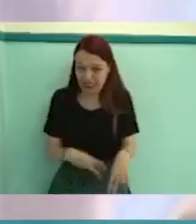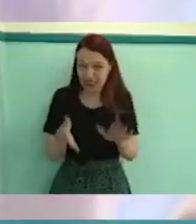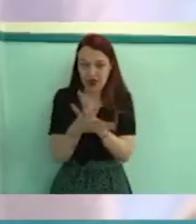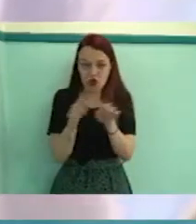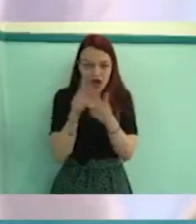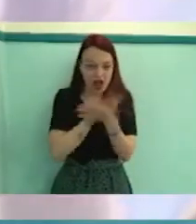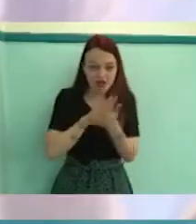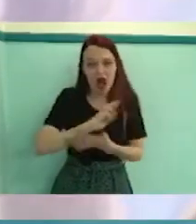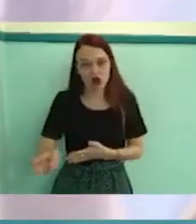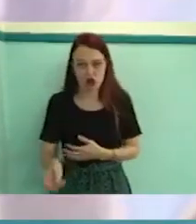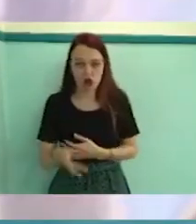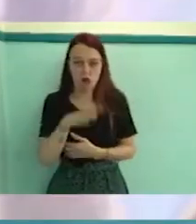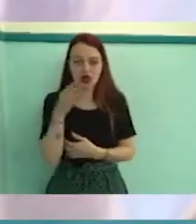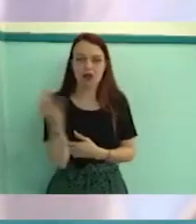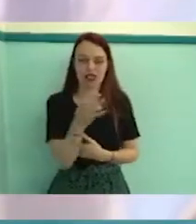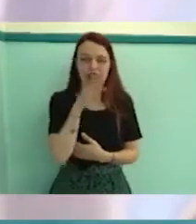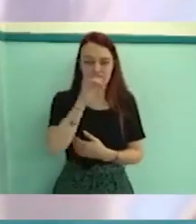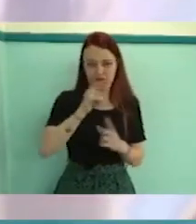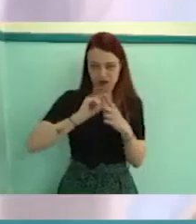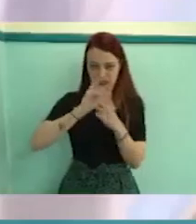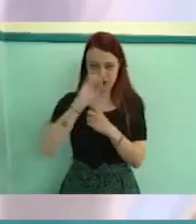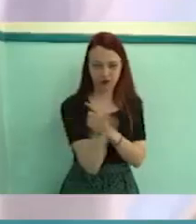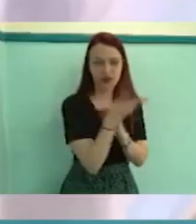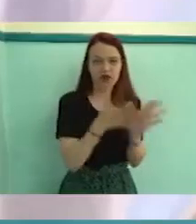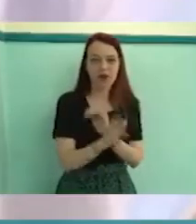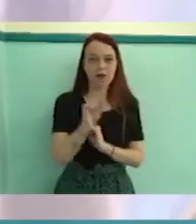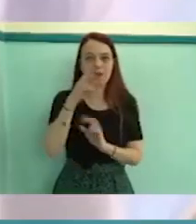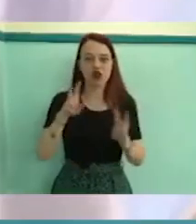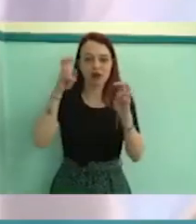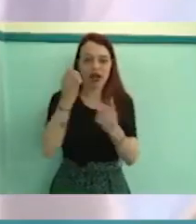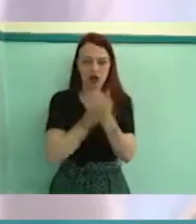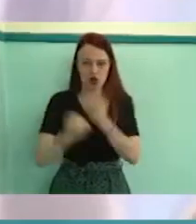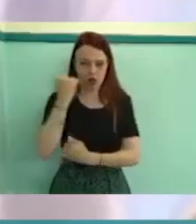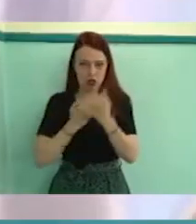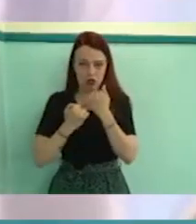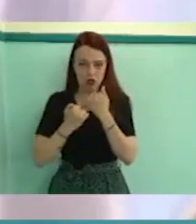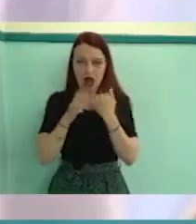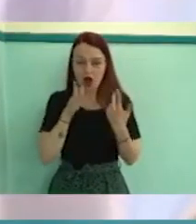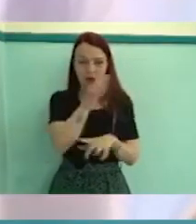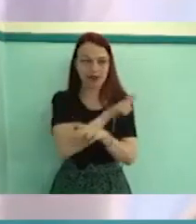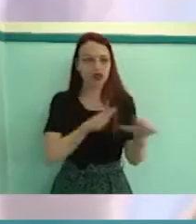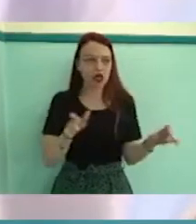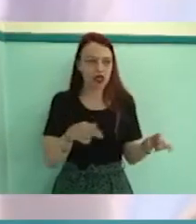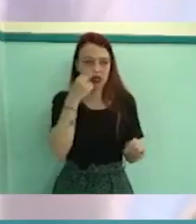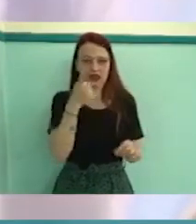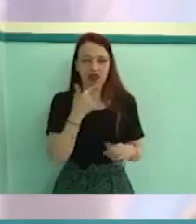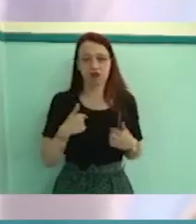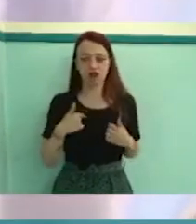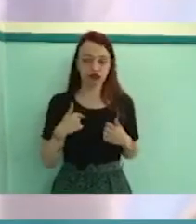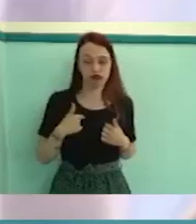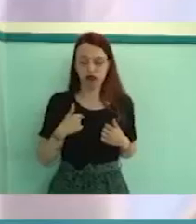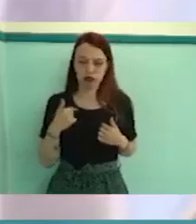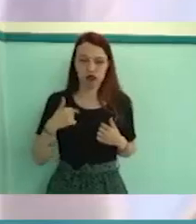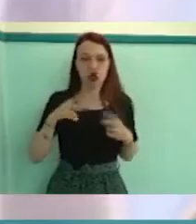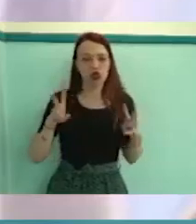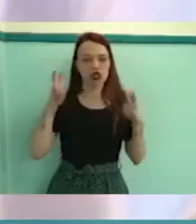estar ahí Qué pasa que aquí entran varios factores el primero de nuevo económico O sea a la gente ahora mismo le conviene decir soy super alada del